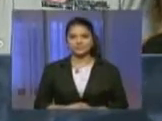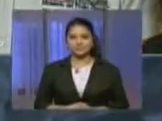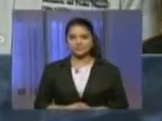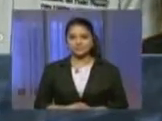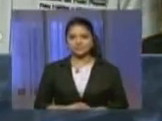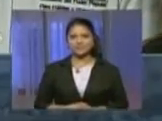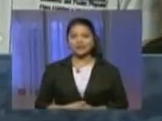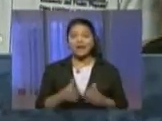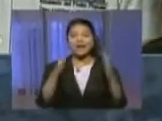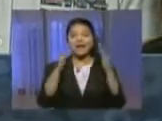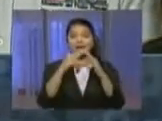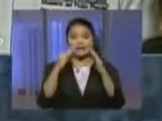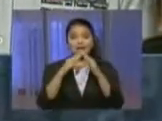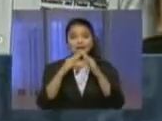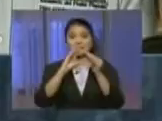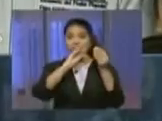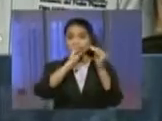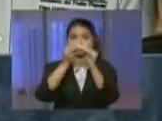viviend